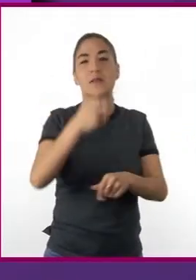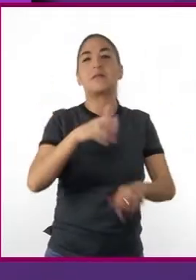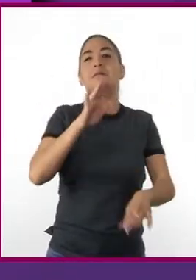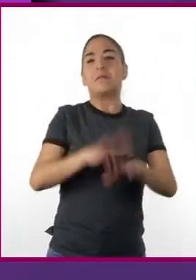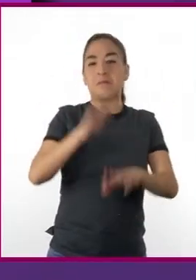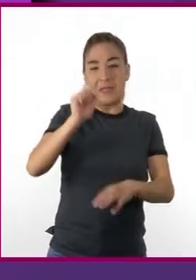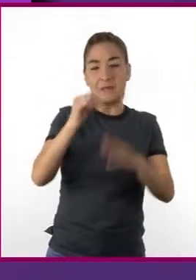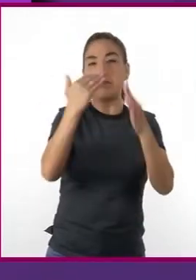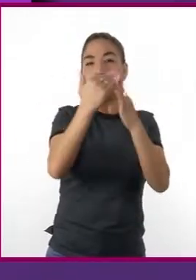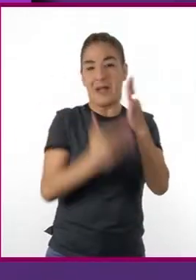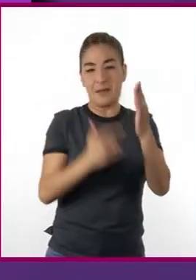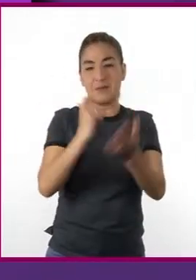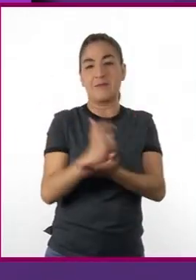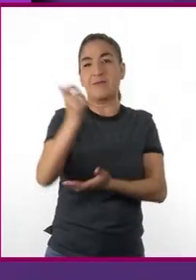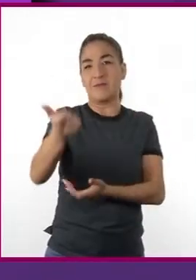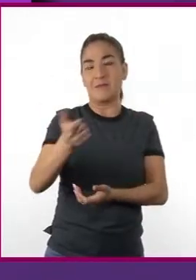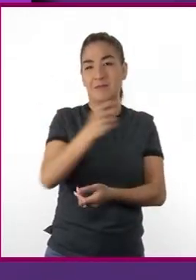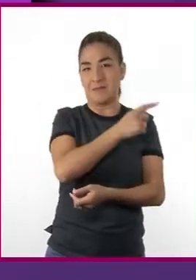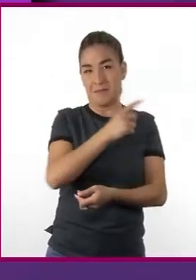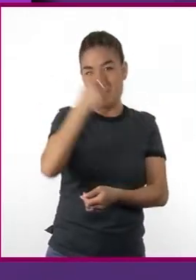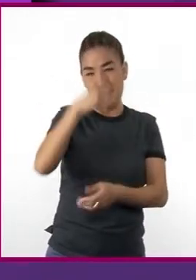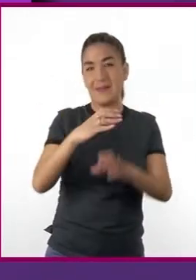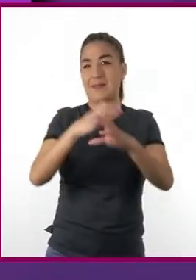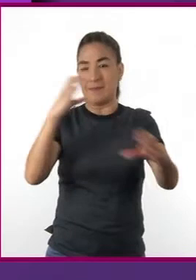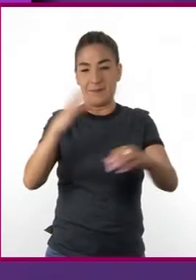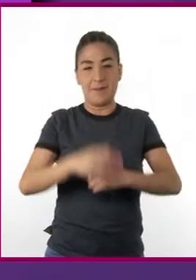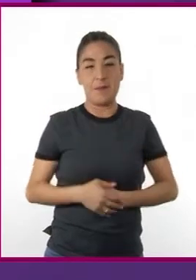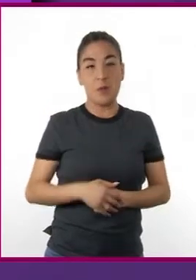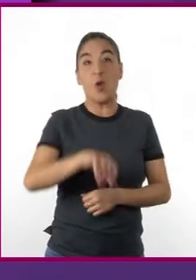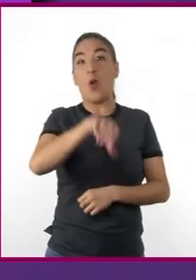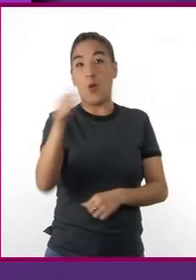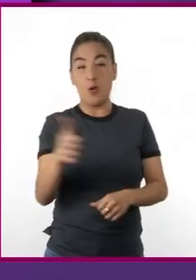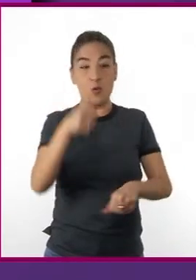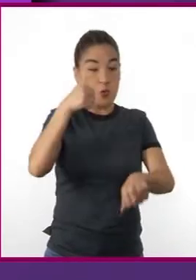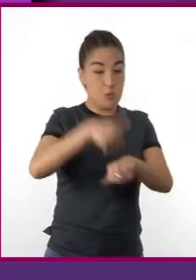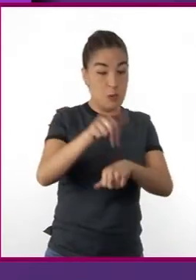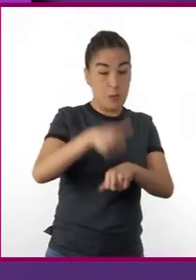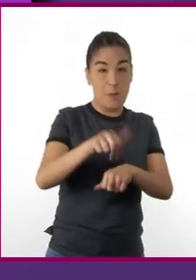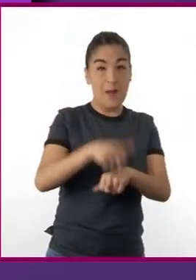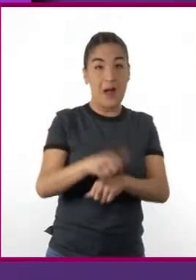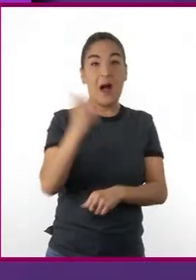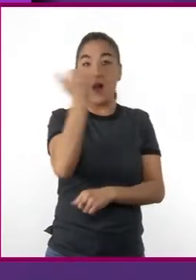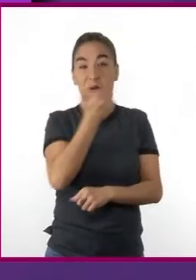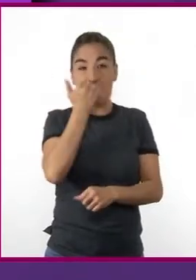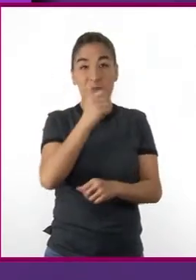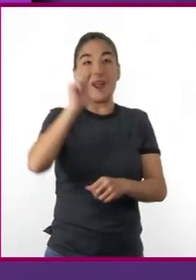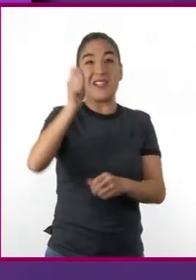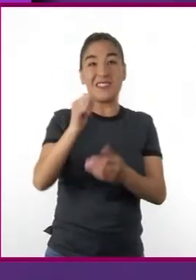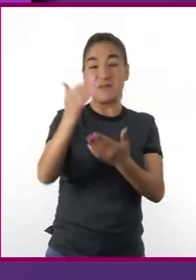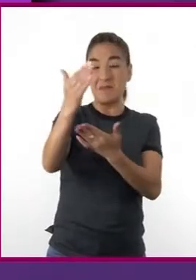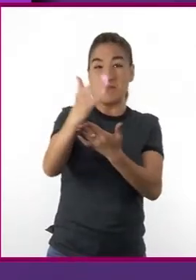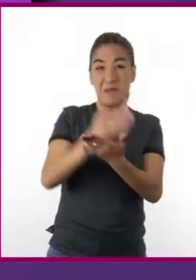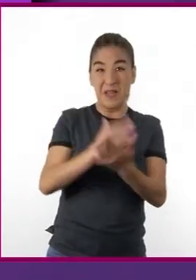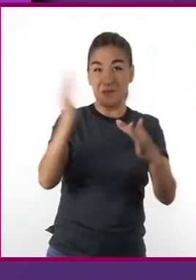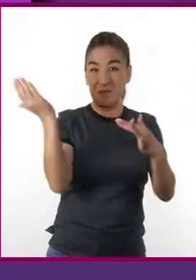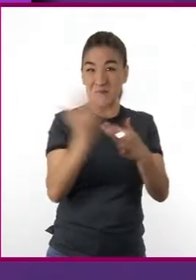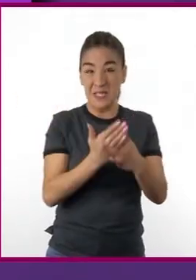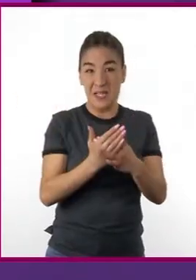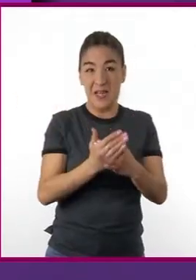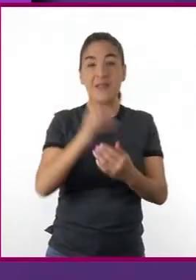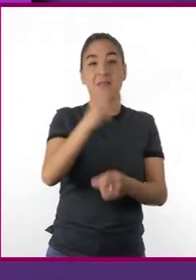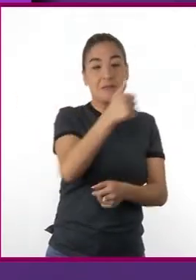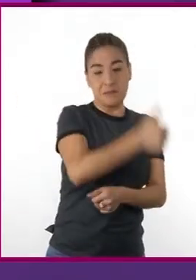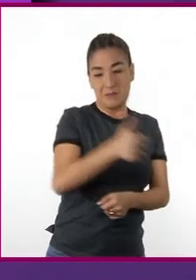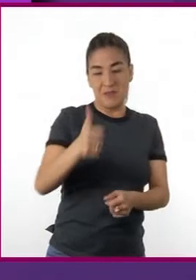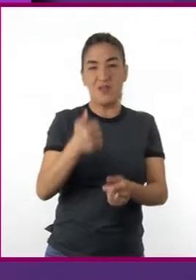dinero que deben pagar. Y por otra parte, si el número de alumnos se reduce a la mitad, el pago que haga cada uno